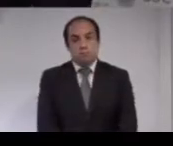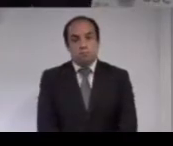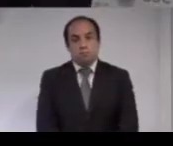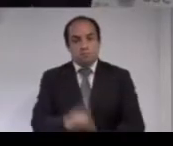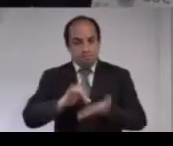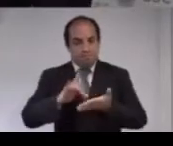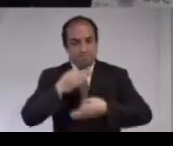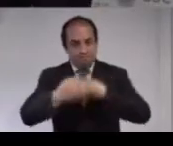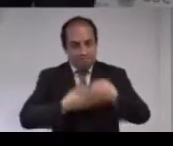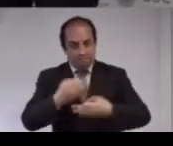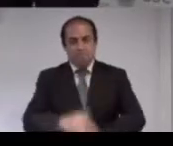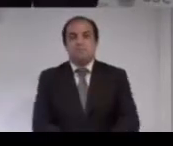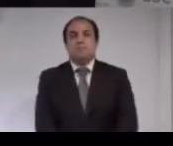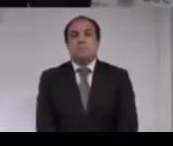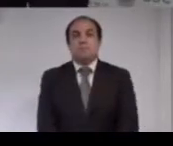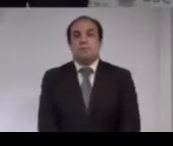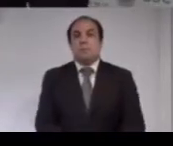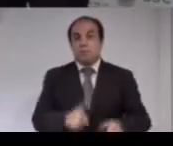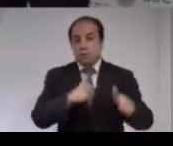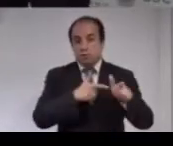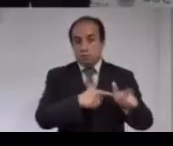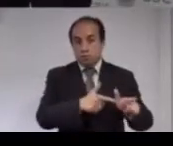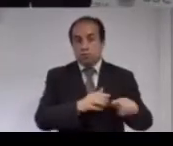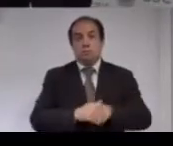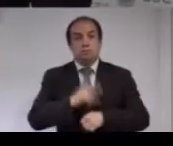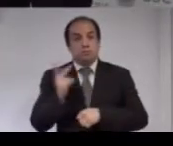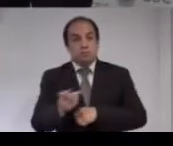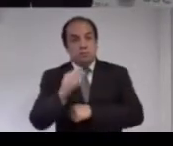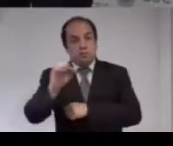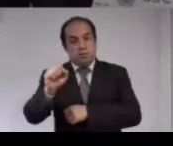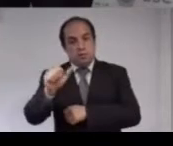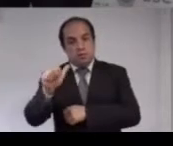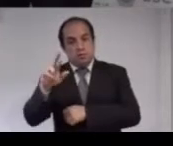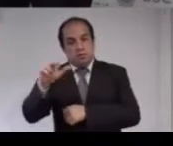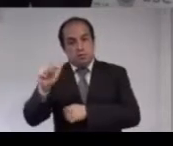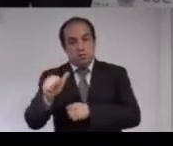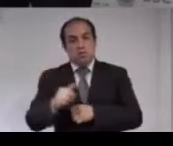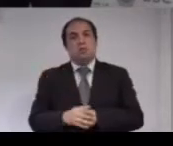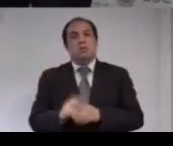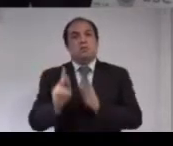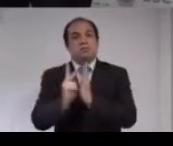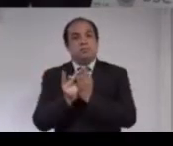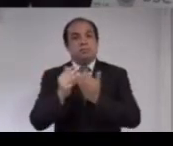Muchas gracias a todos. Siguiente pregunta, Sara Pantoja, de Proceso.